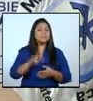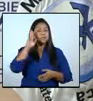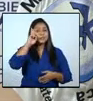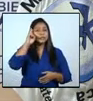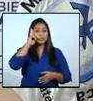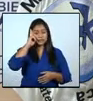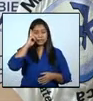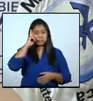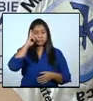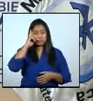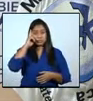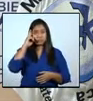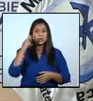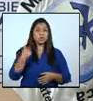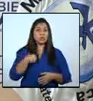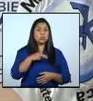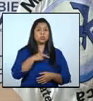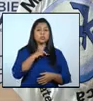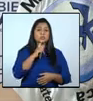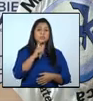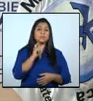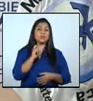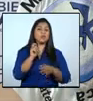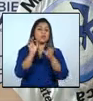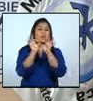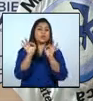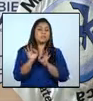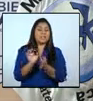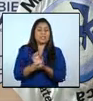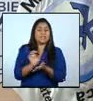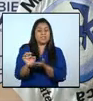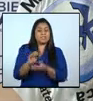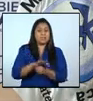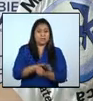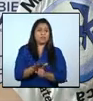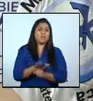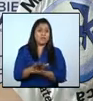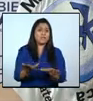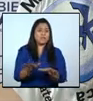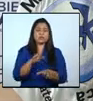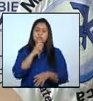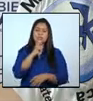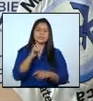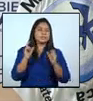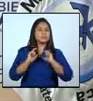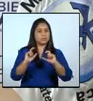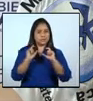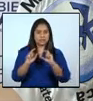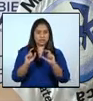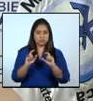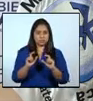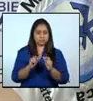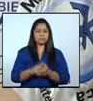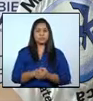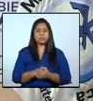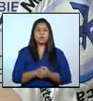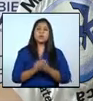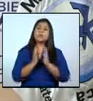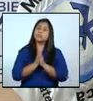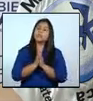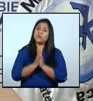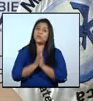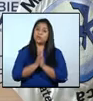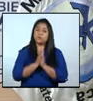Recordemos que nuestra mejor vacuna contra el coronavirus es la prevención. Por favor,